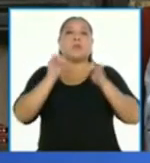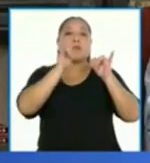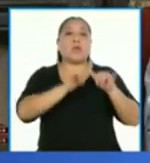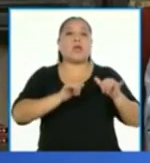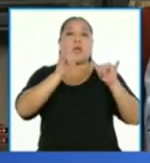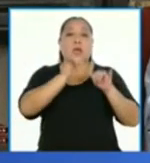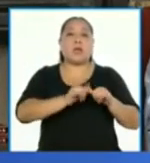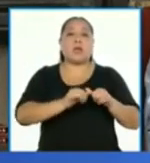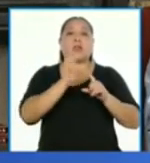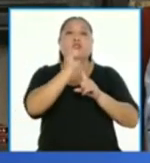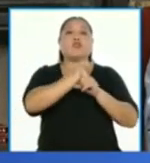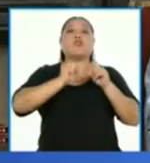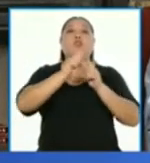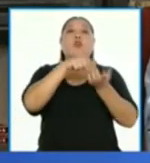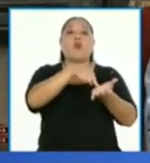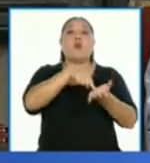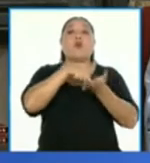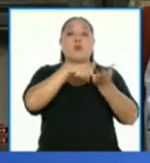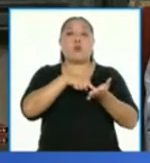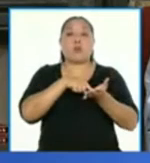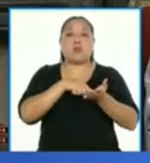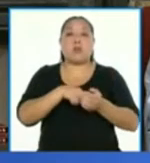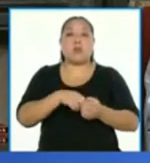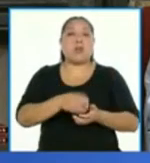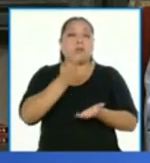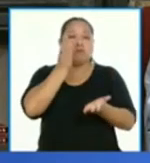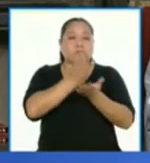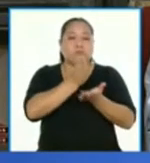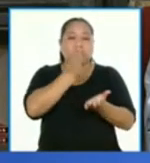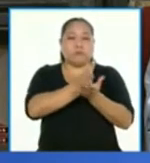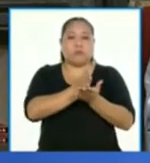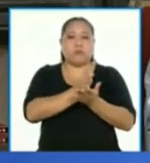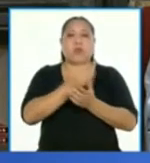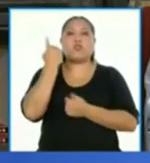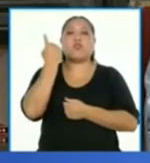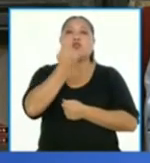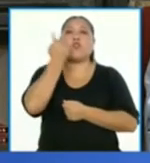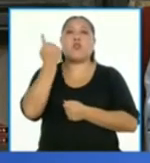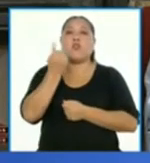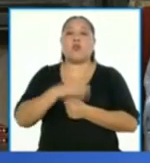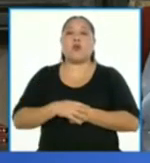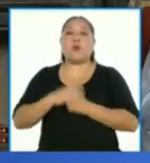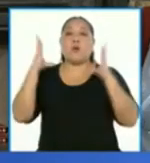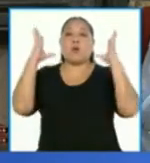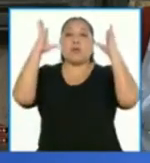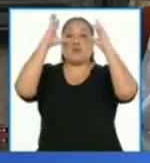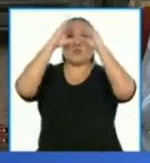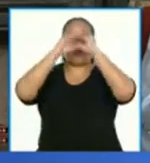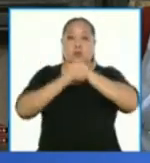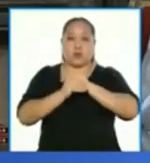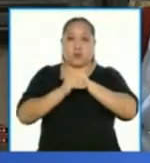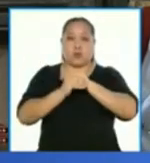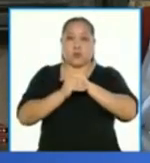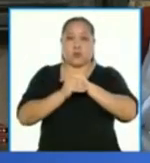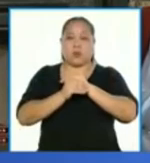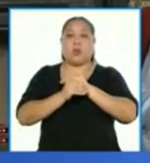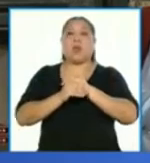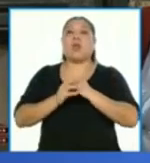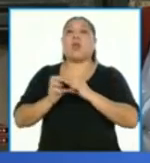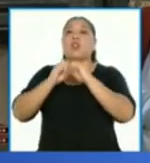social obligatoria y estricta por las noches y los